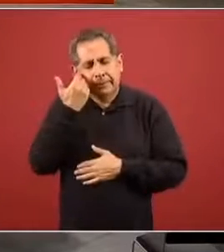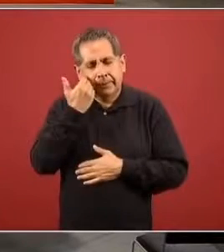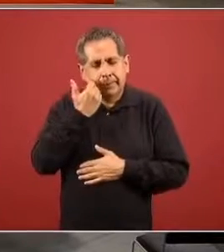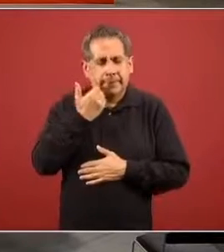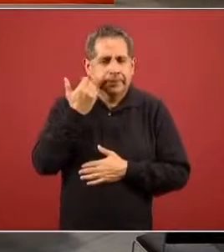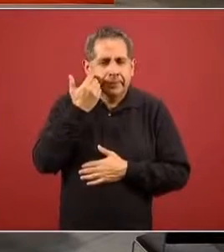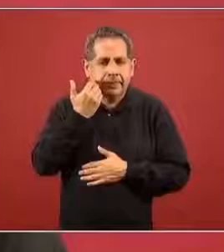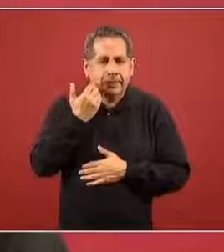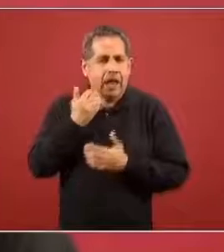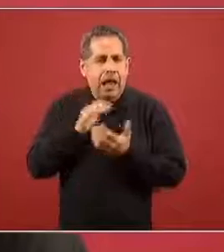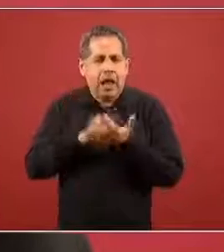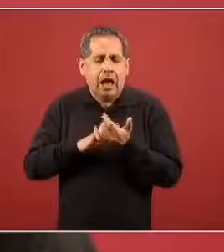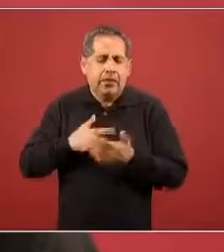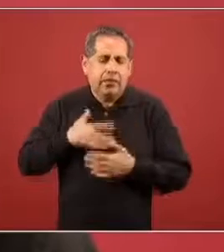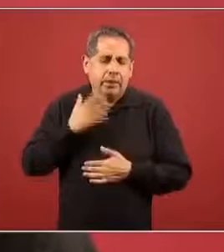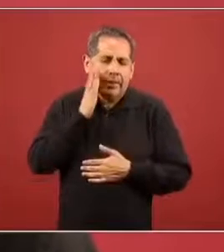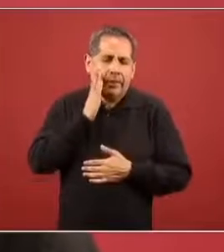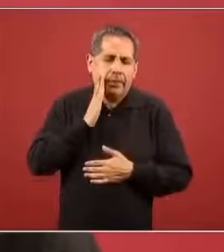de